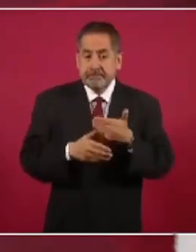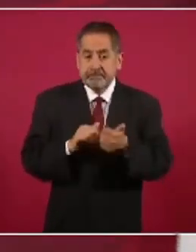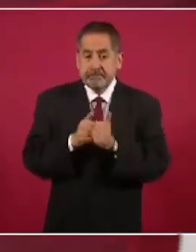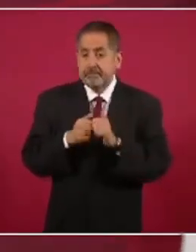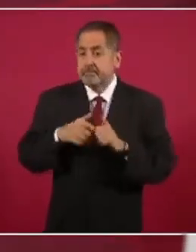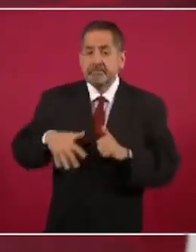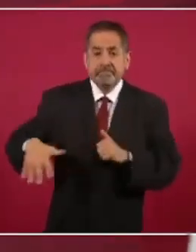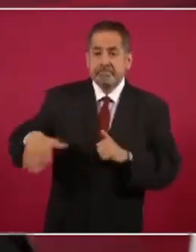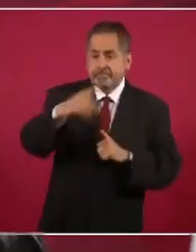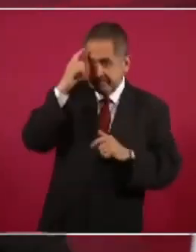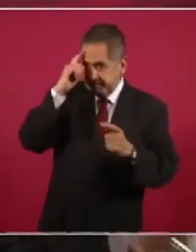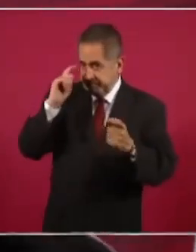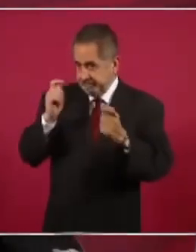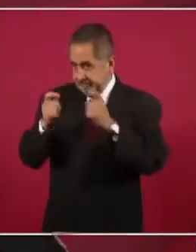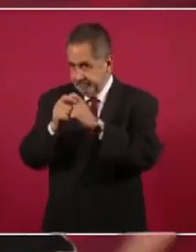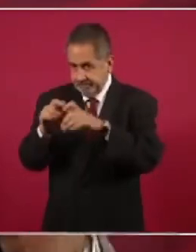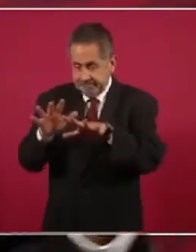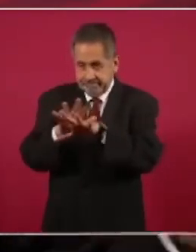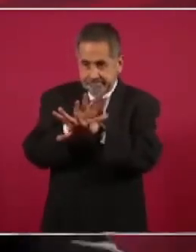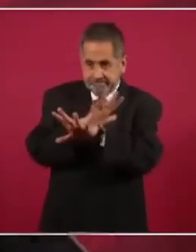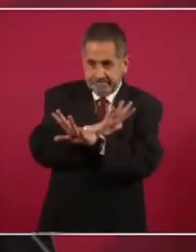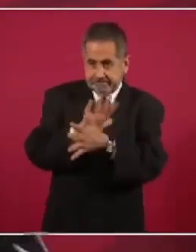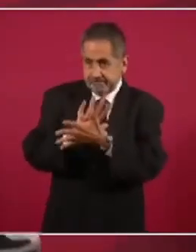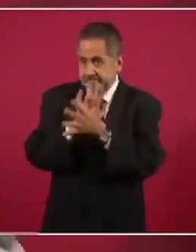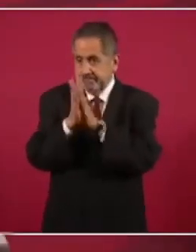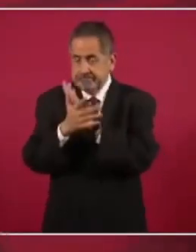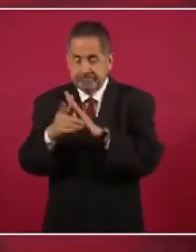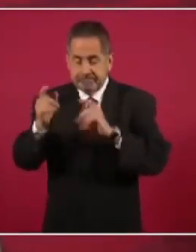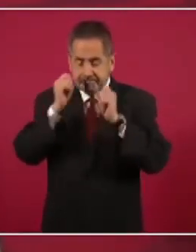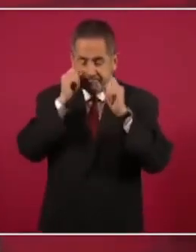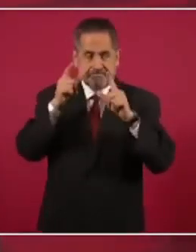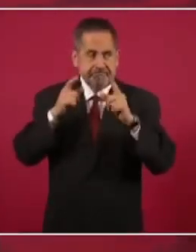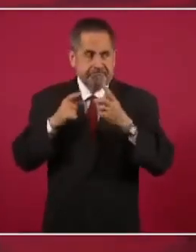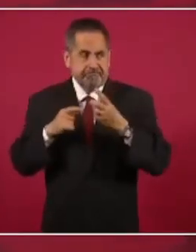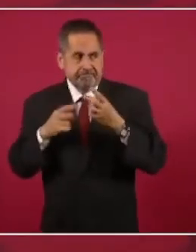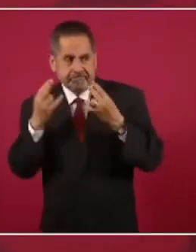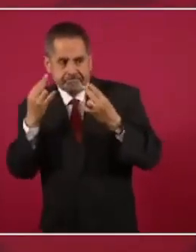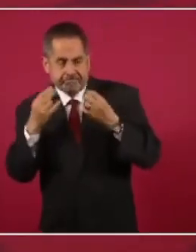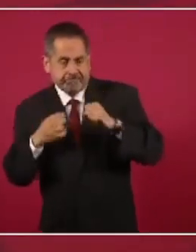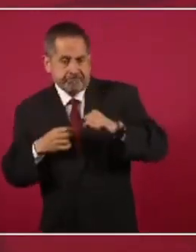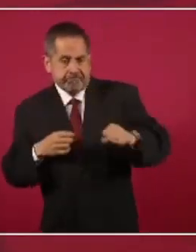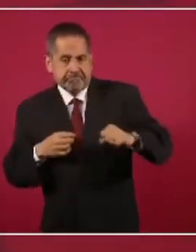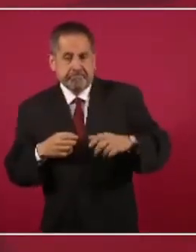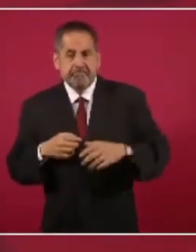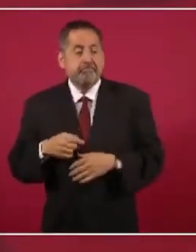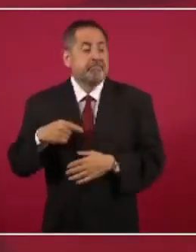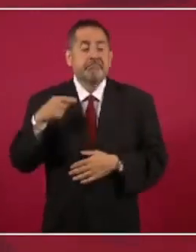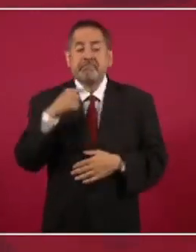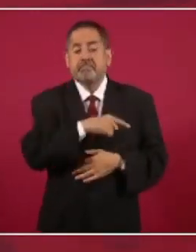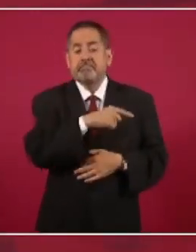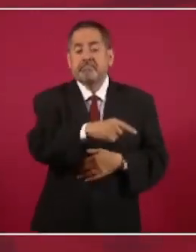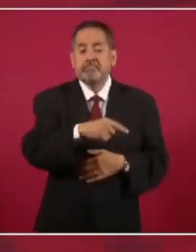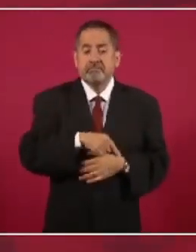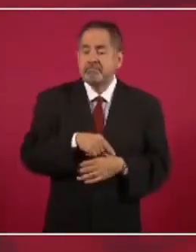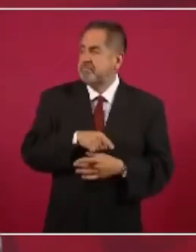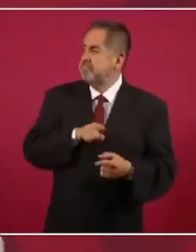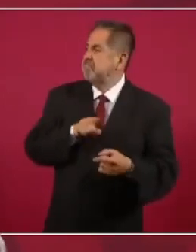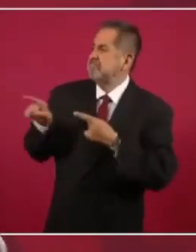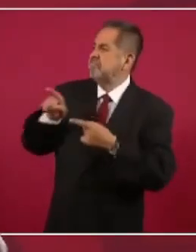de las conciencias y la gente está cada vez más despierta, el que más insulta, más se